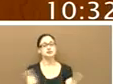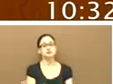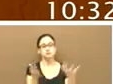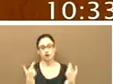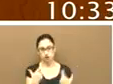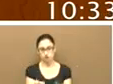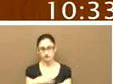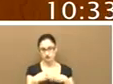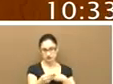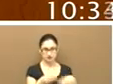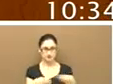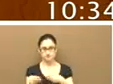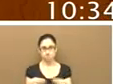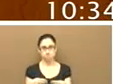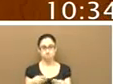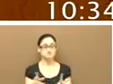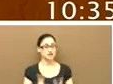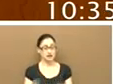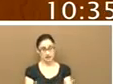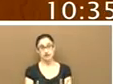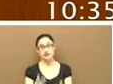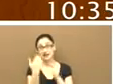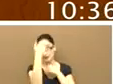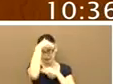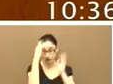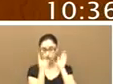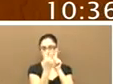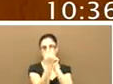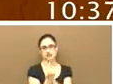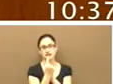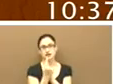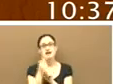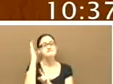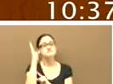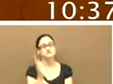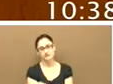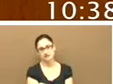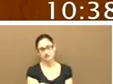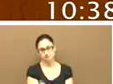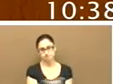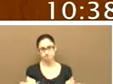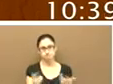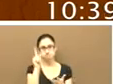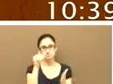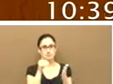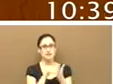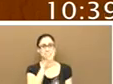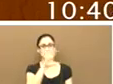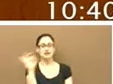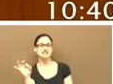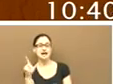flexible y ágil de atención personalizada que afectará a 1.500